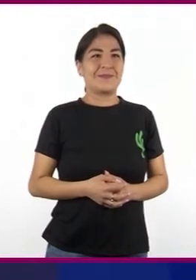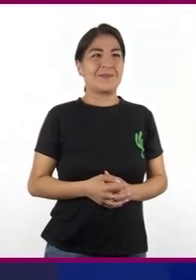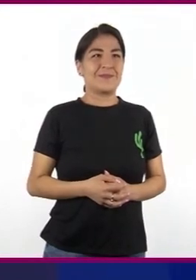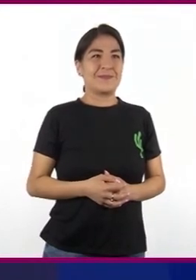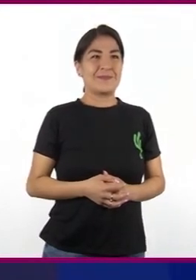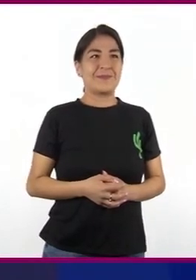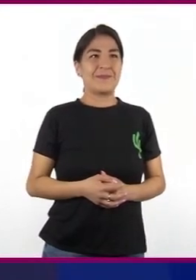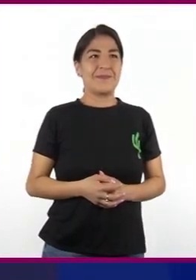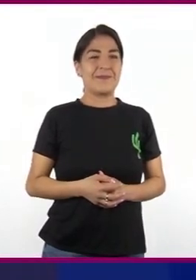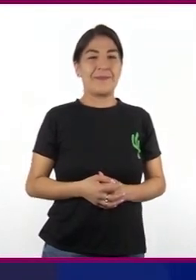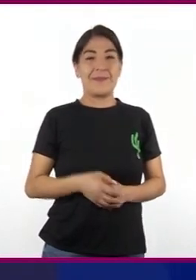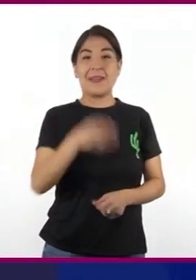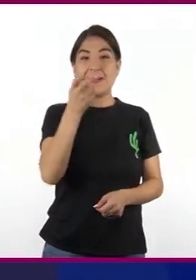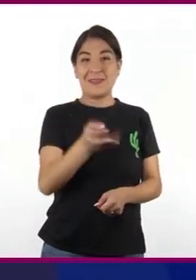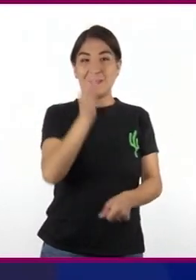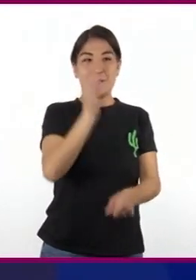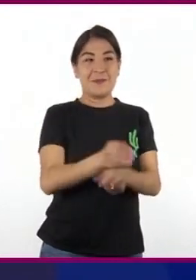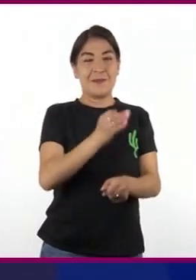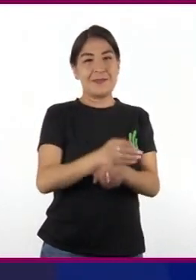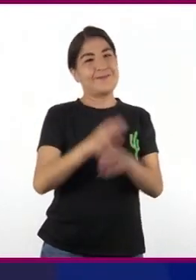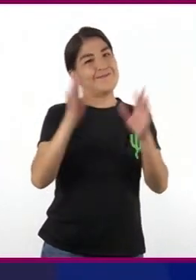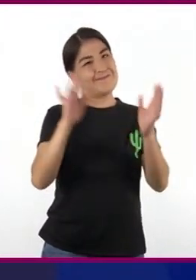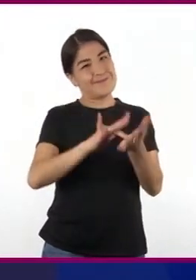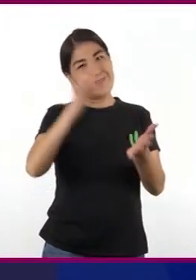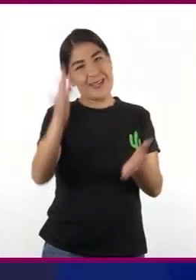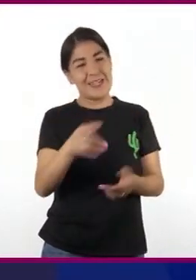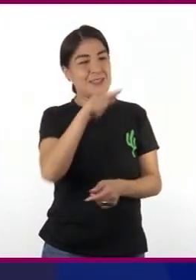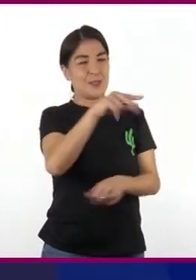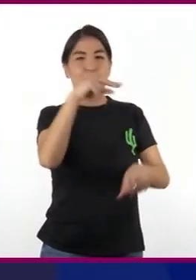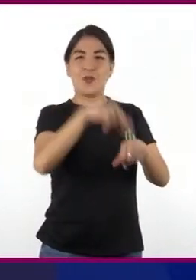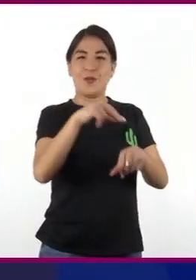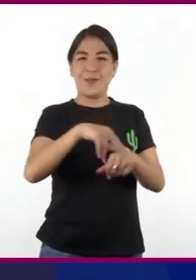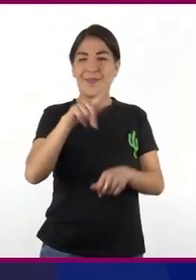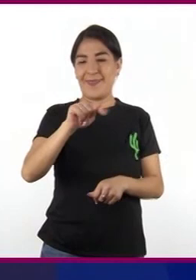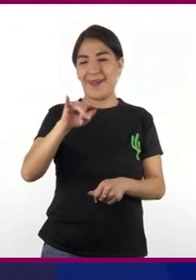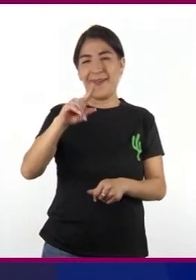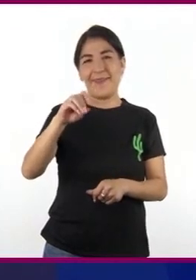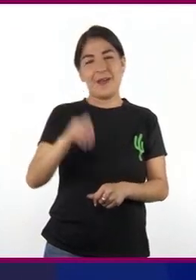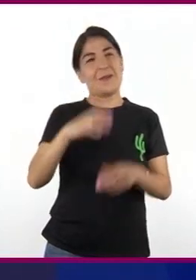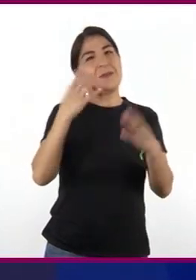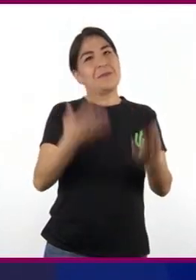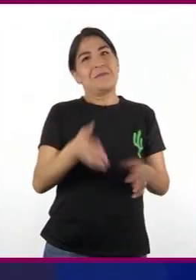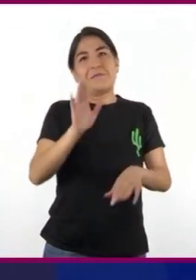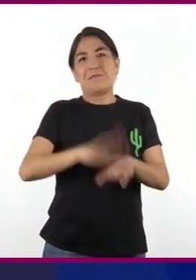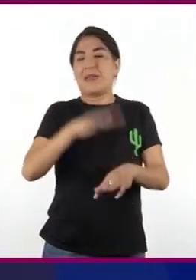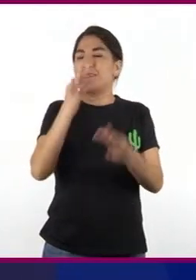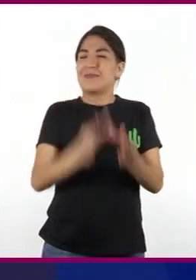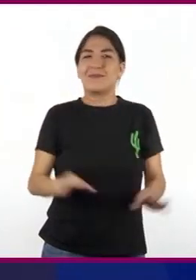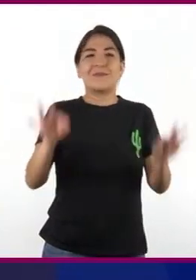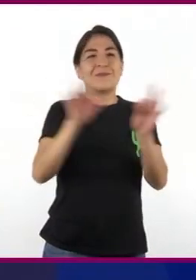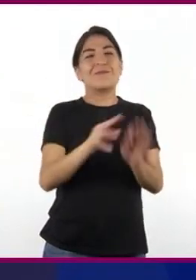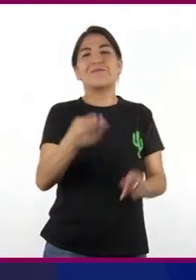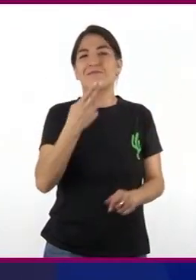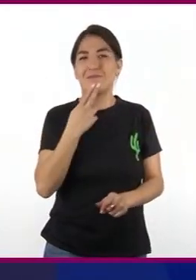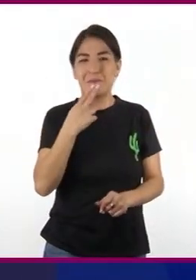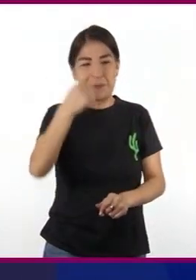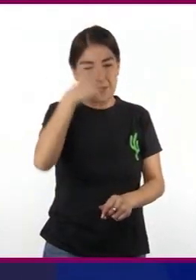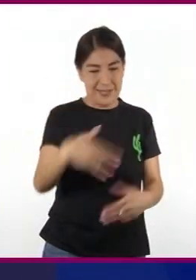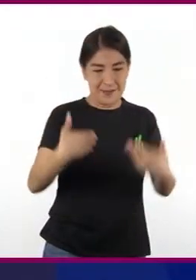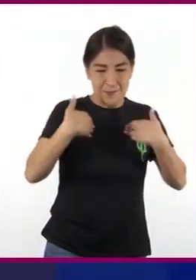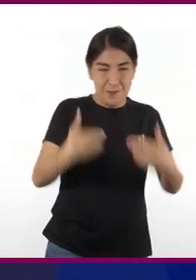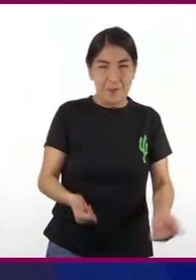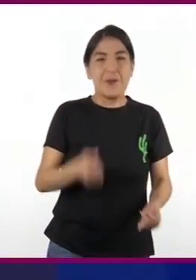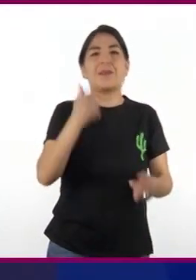Desde aquí, damos las gracias al Dr. Tadeo, pues nos ha brindado herramientas muy útiles para identificar y